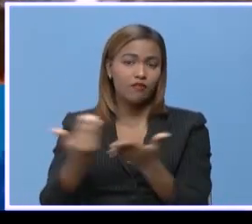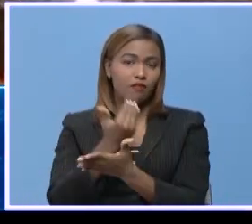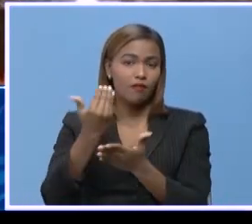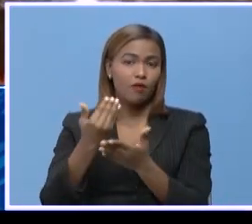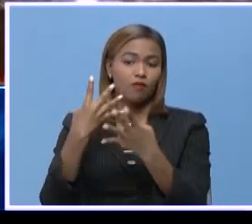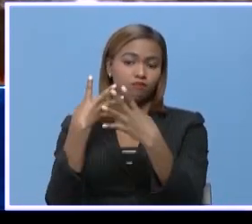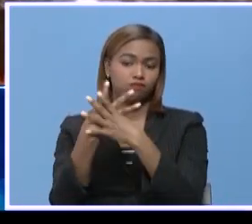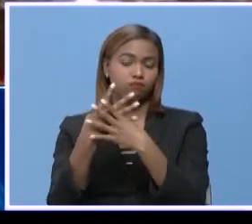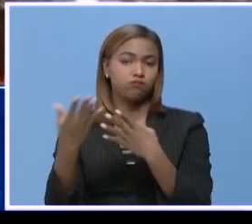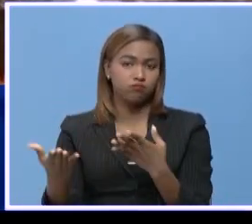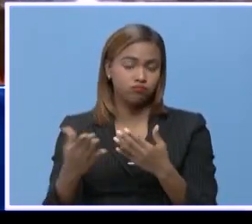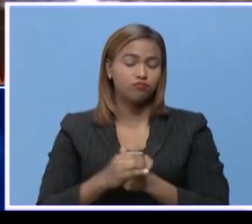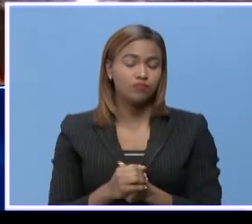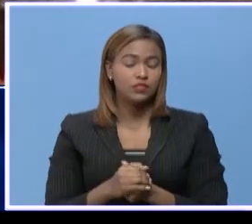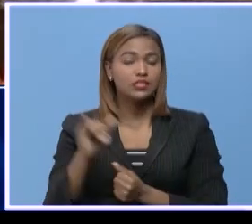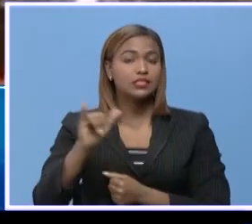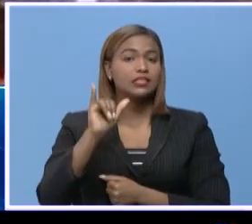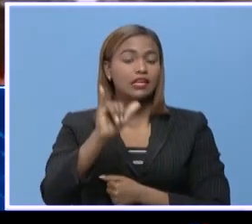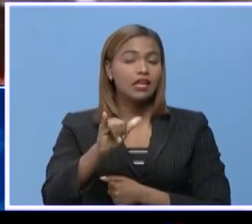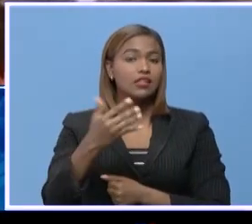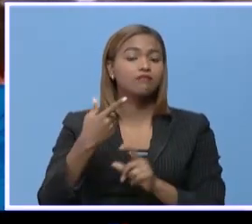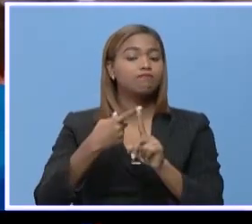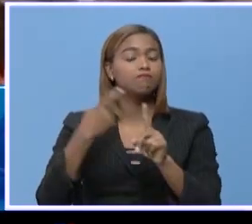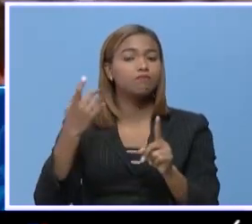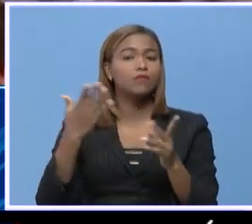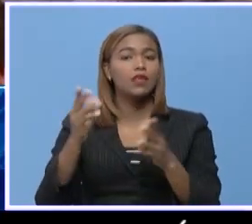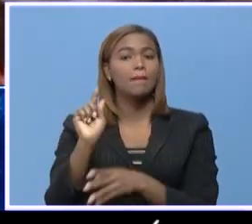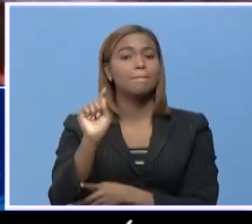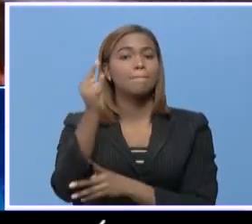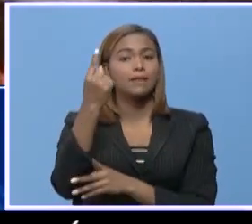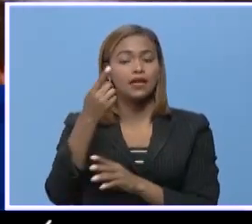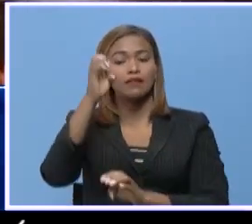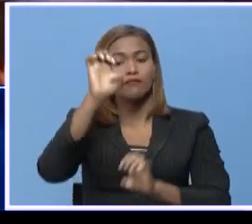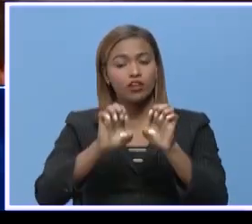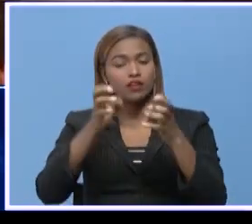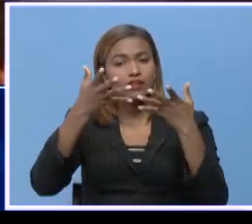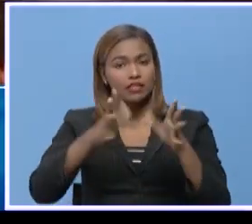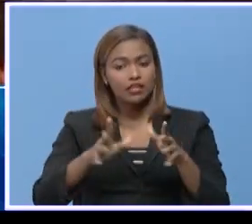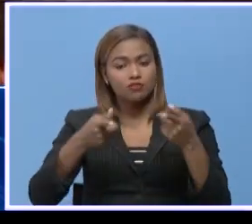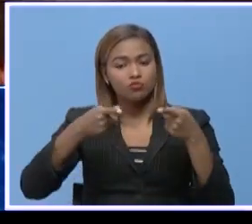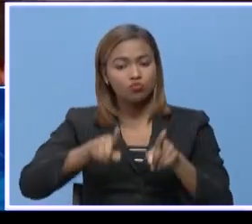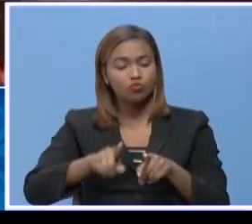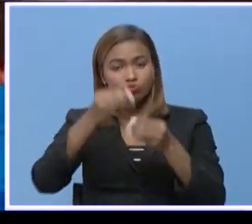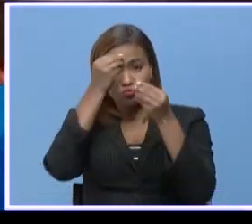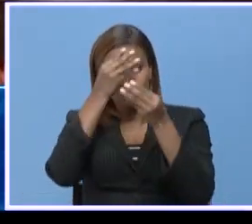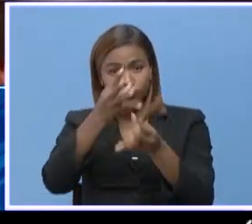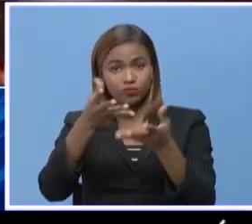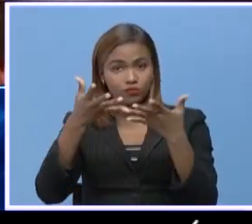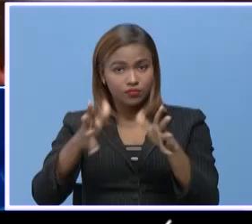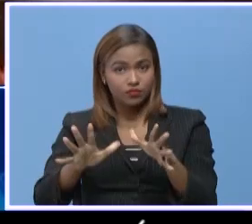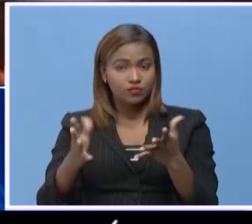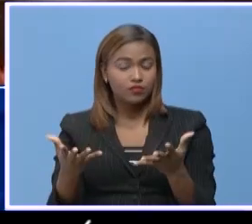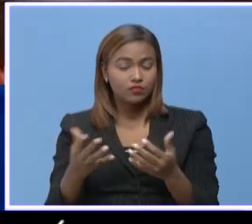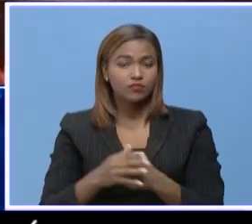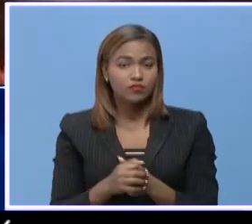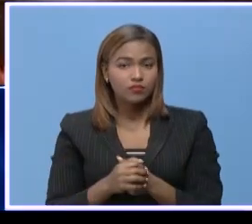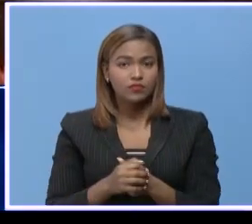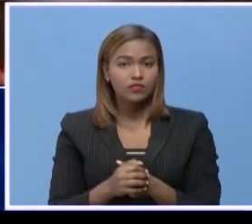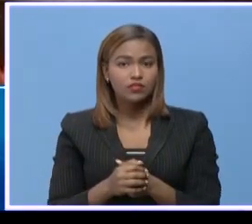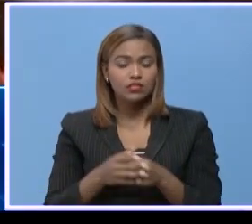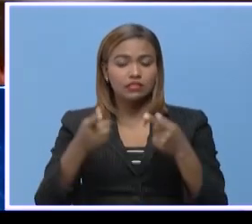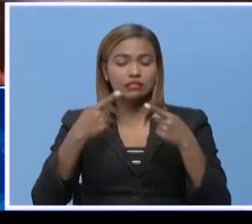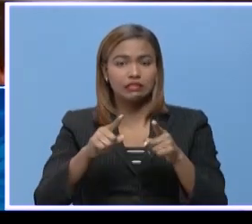modelo. Y eso ha sido el producto de una primera evaluación que dio como diagnóstico un